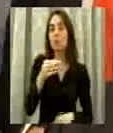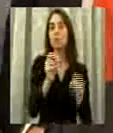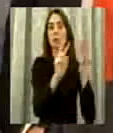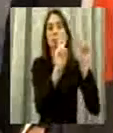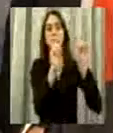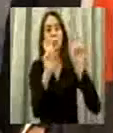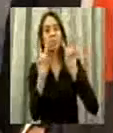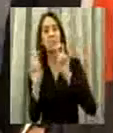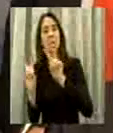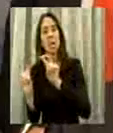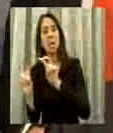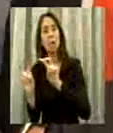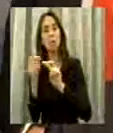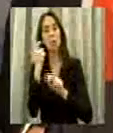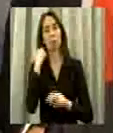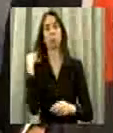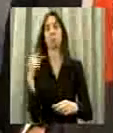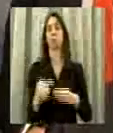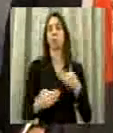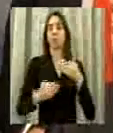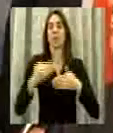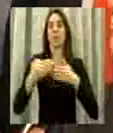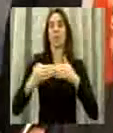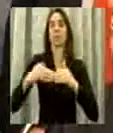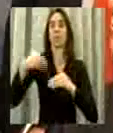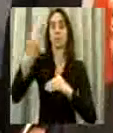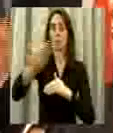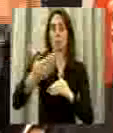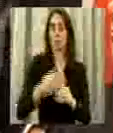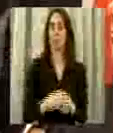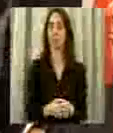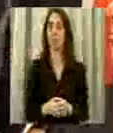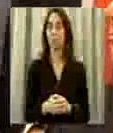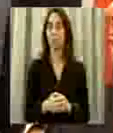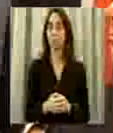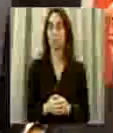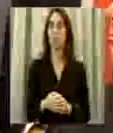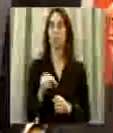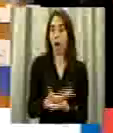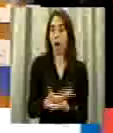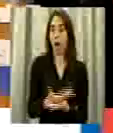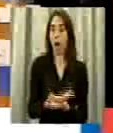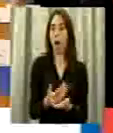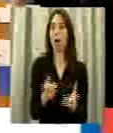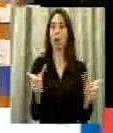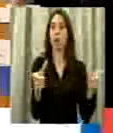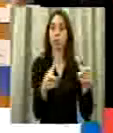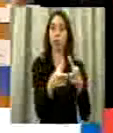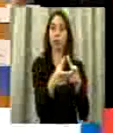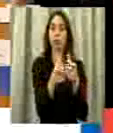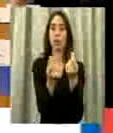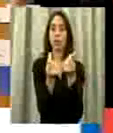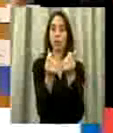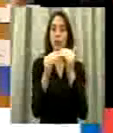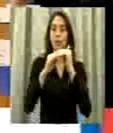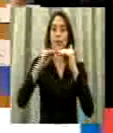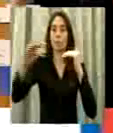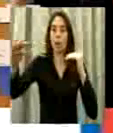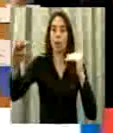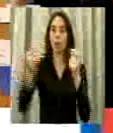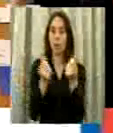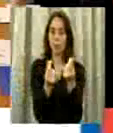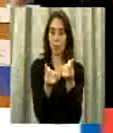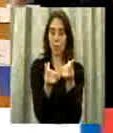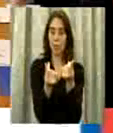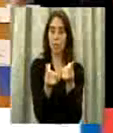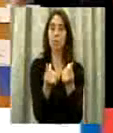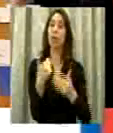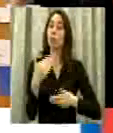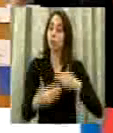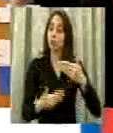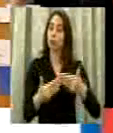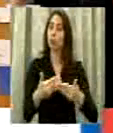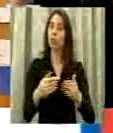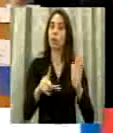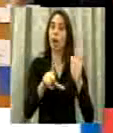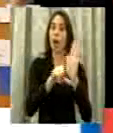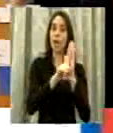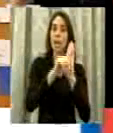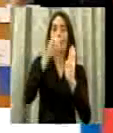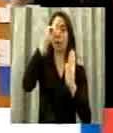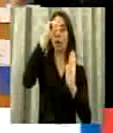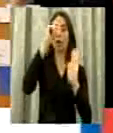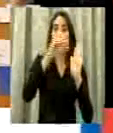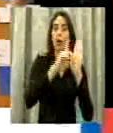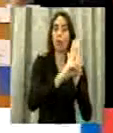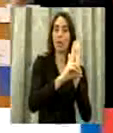temas donde vamos a avanzar. Nosotros tenemos hoy día un Consejo de Estabilidad Financiera que funciona y fue creado por decreto de ley del